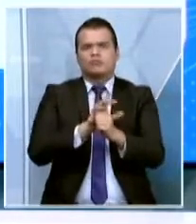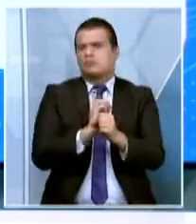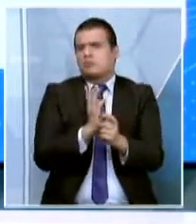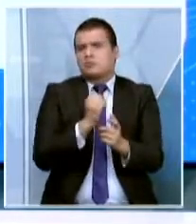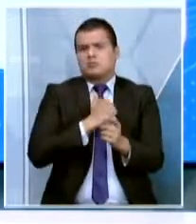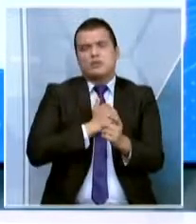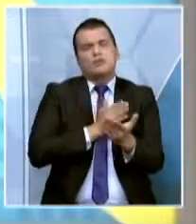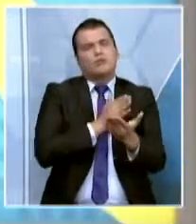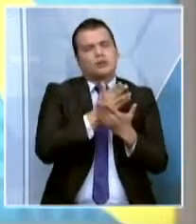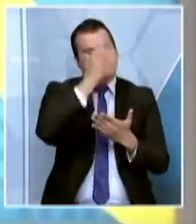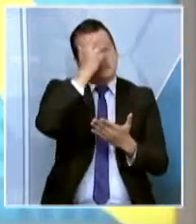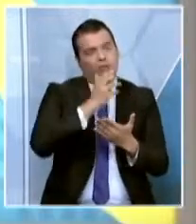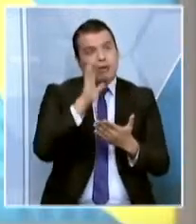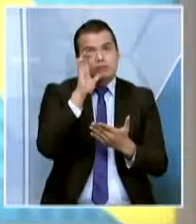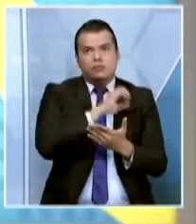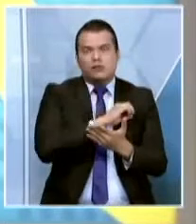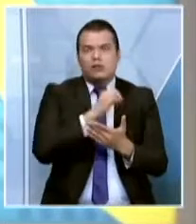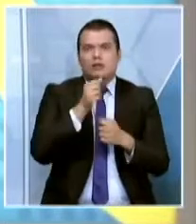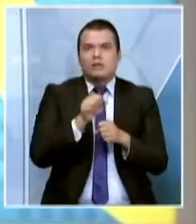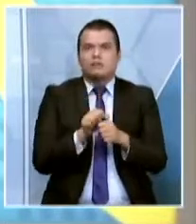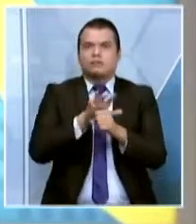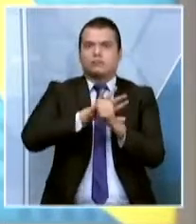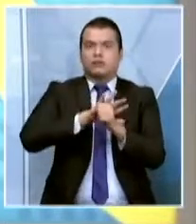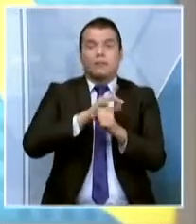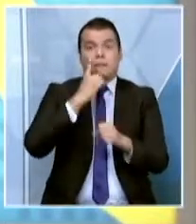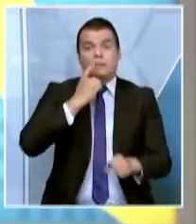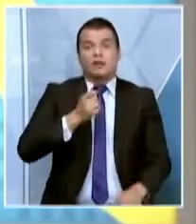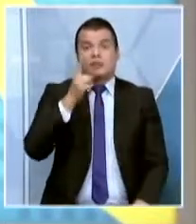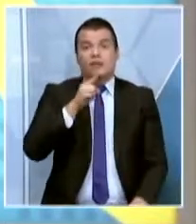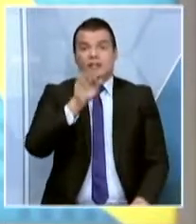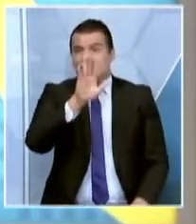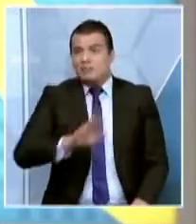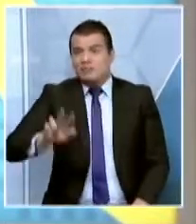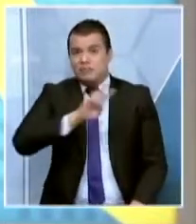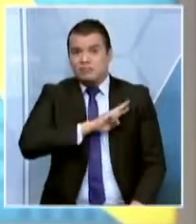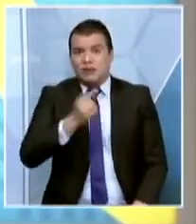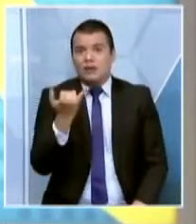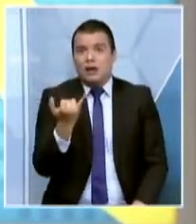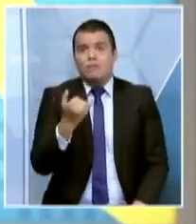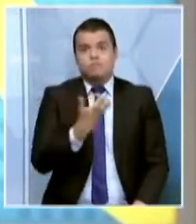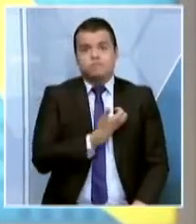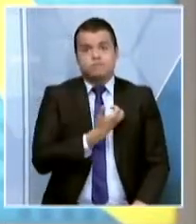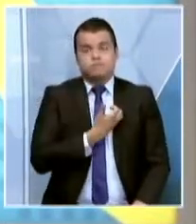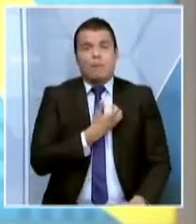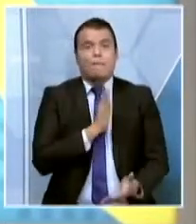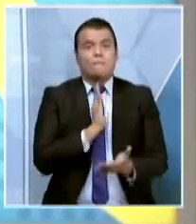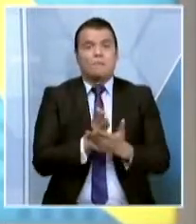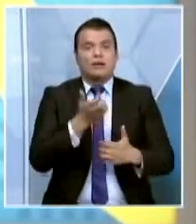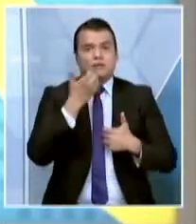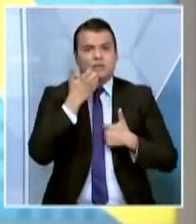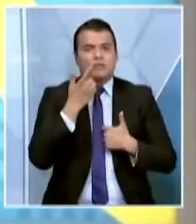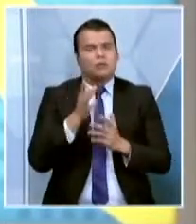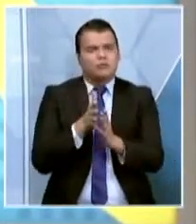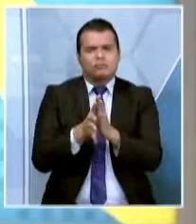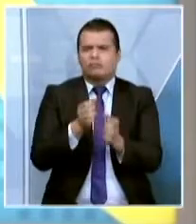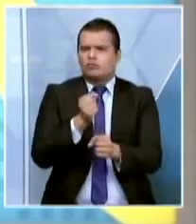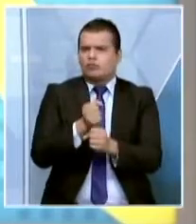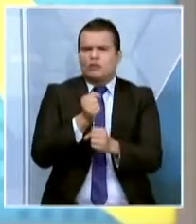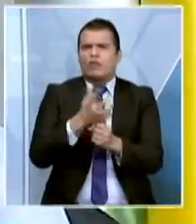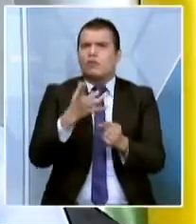una prueba preventiva. Es el primer alcalde del departamento en resultar contagiado y aseguró que seguirá trabajando, pero de manera